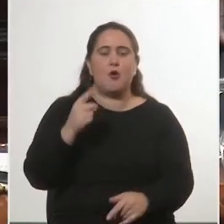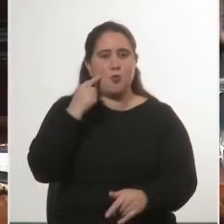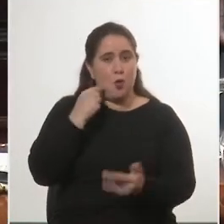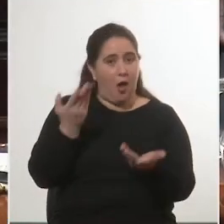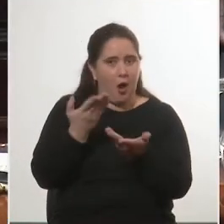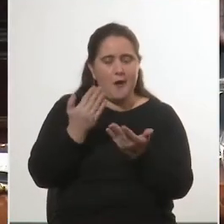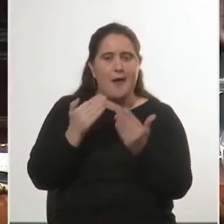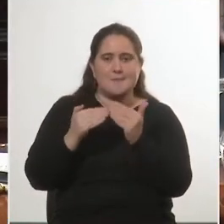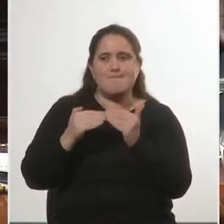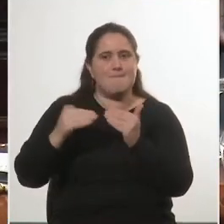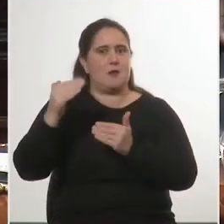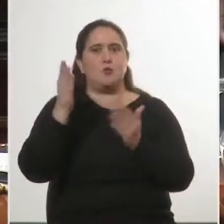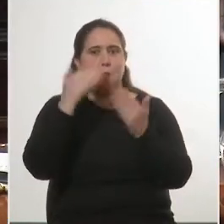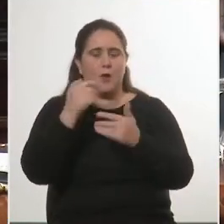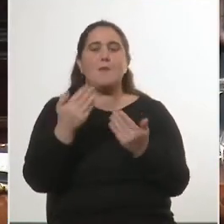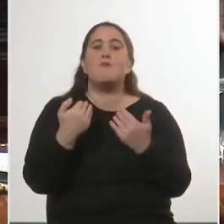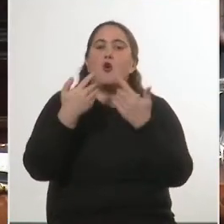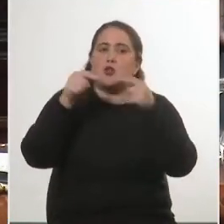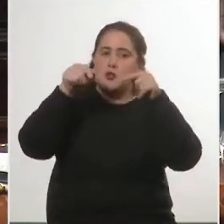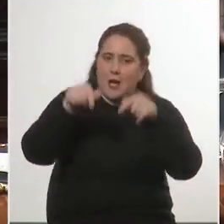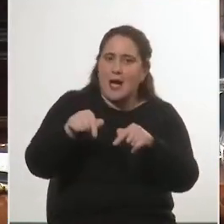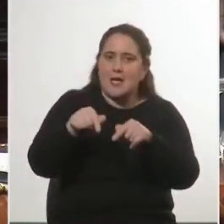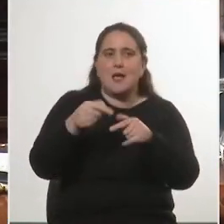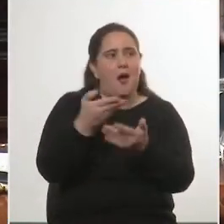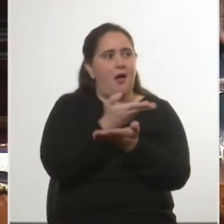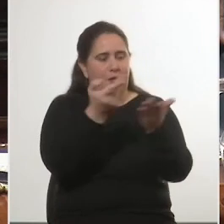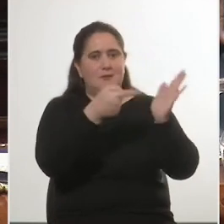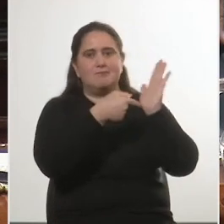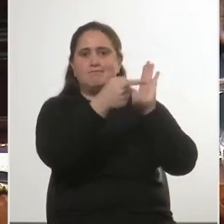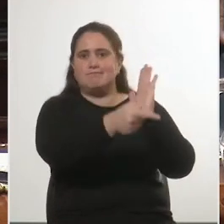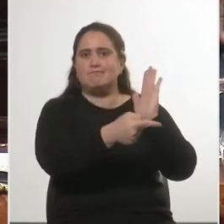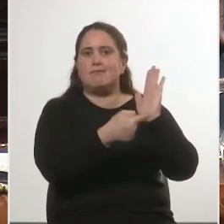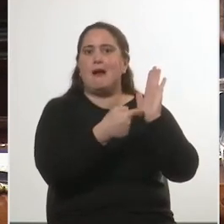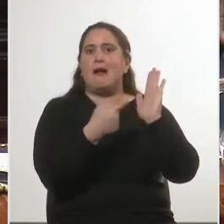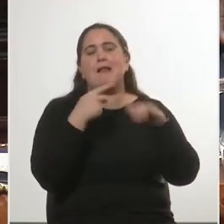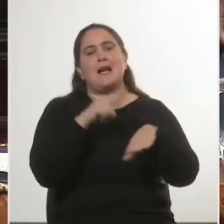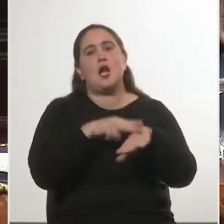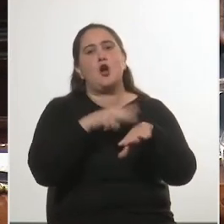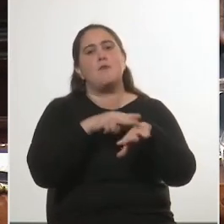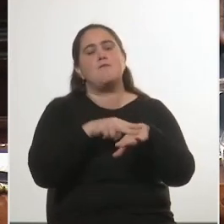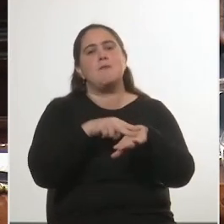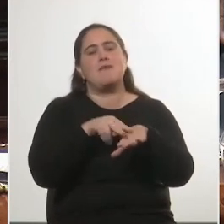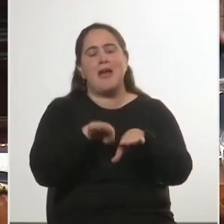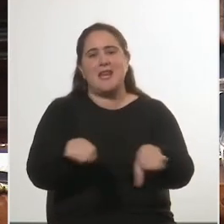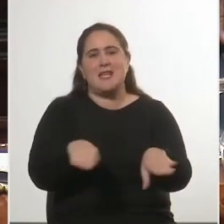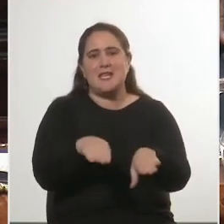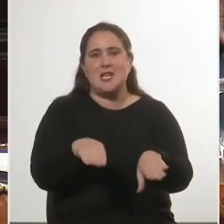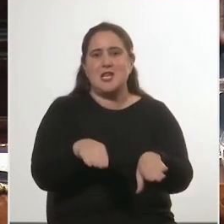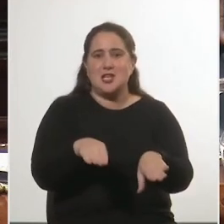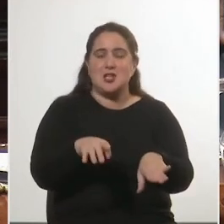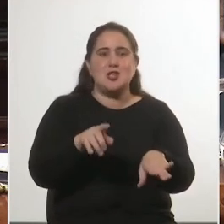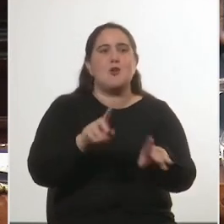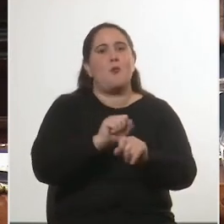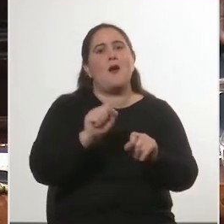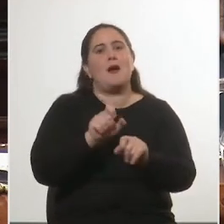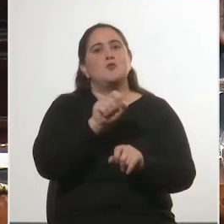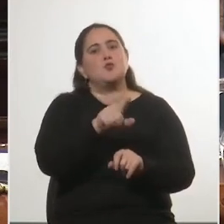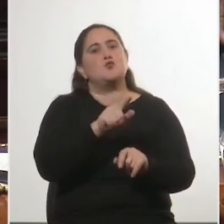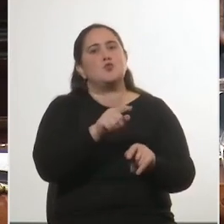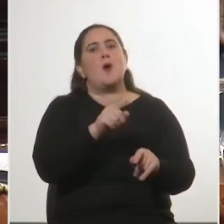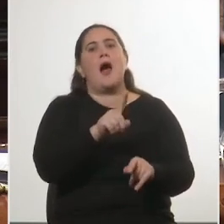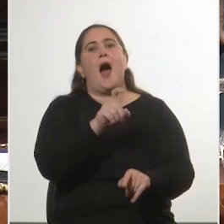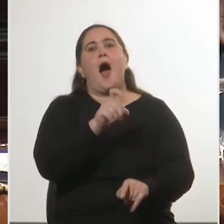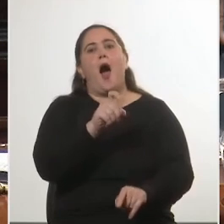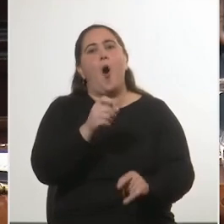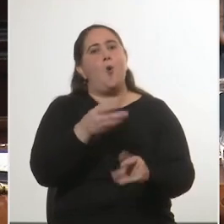valores actuales de sodio, y por eso ahí ustedes pueden ver que se recomendó que los lactantes preparen las fórmulas alimenticias